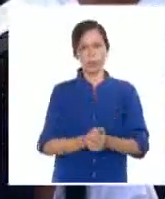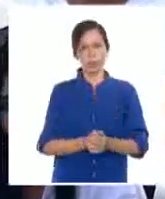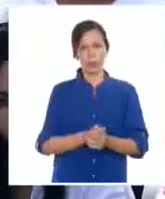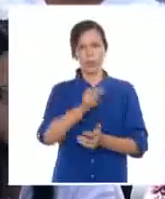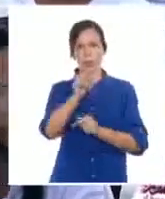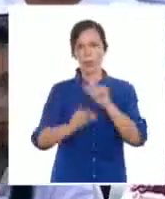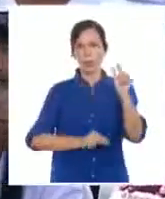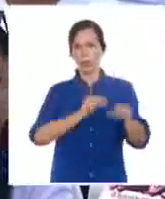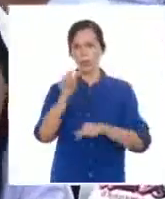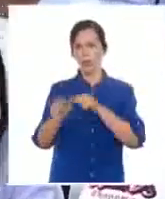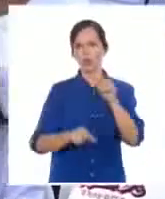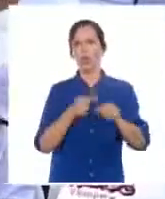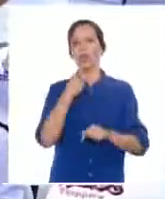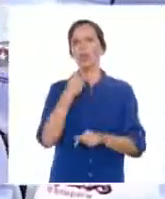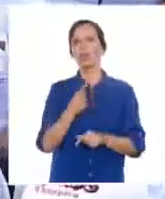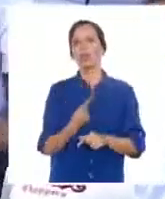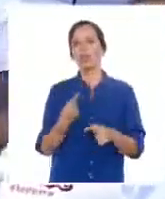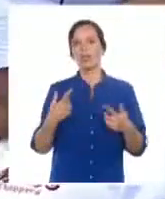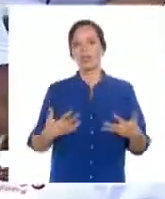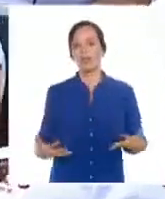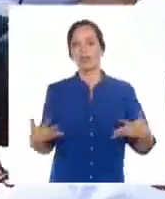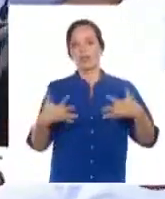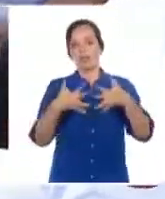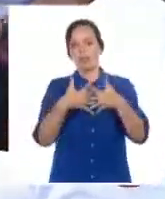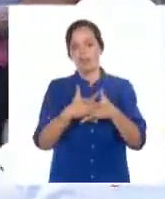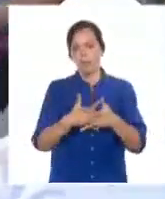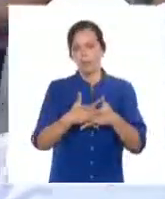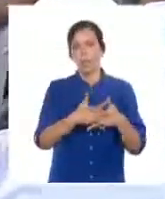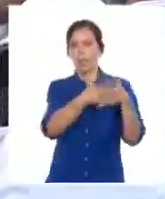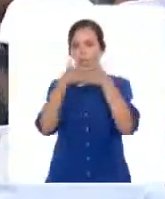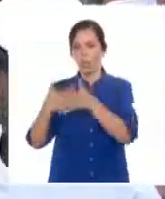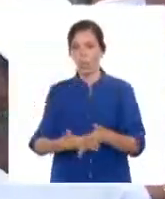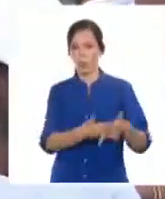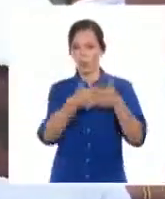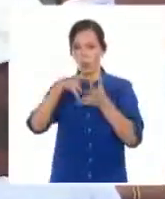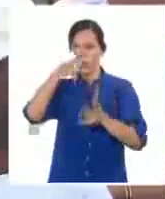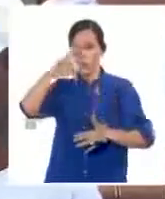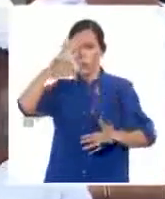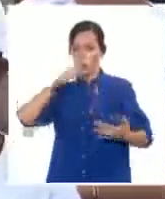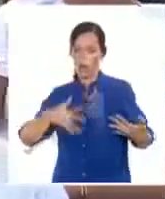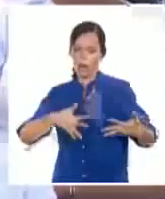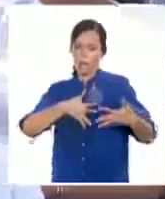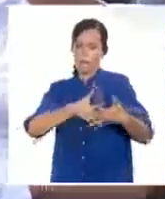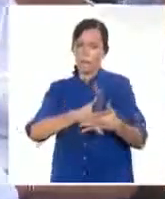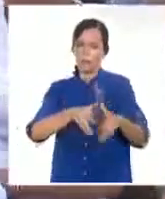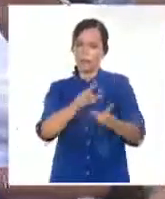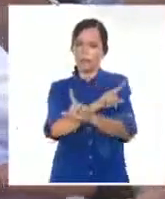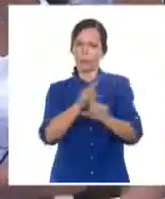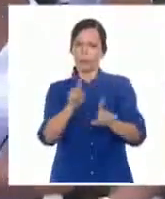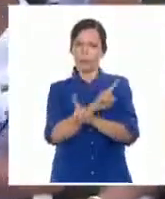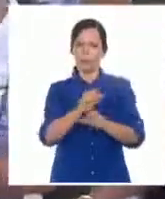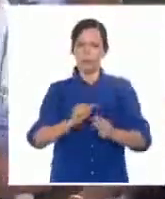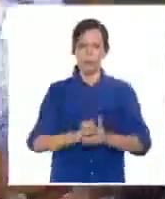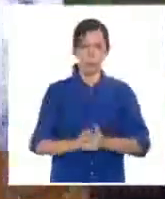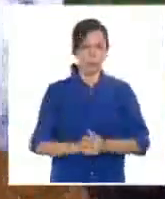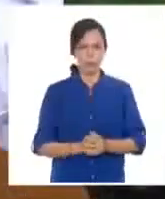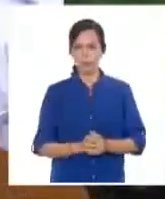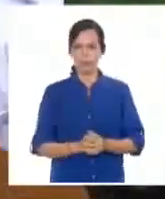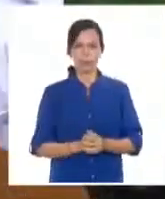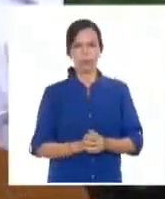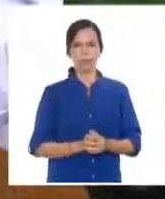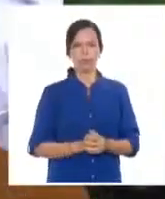alianza de igual a igual con el Imperio son los que piensan ilusamente que existe un tercer camino en la